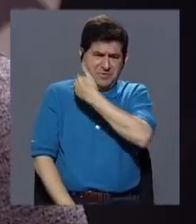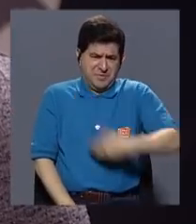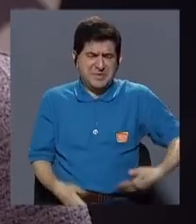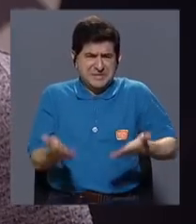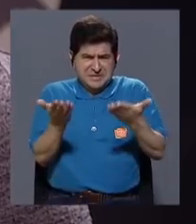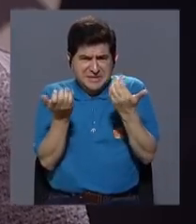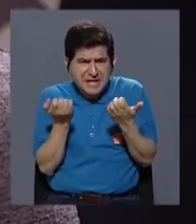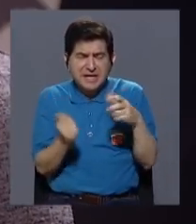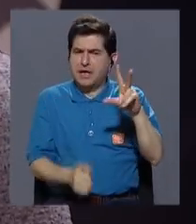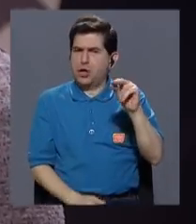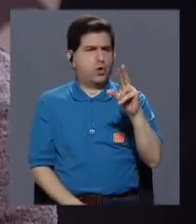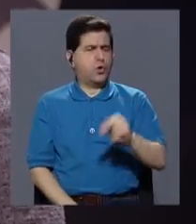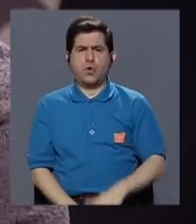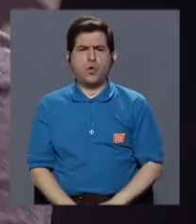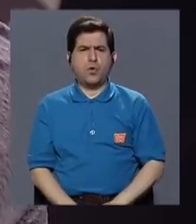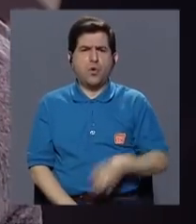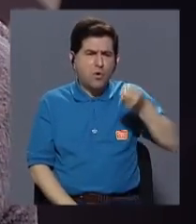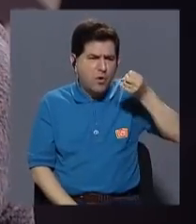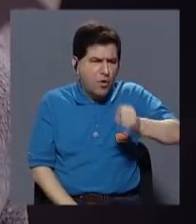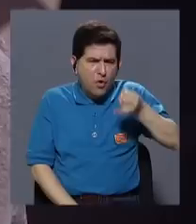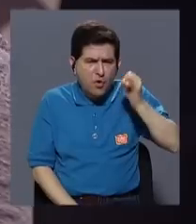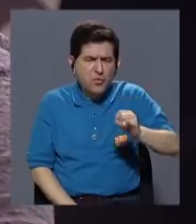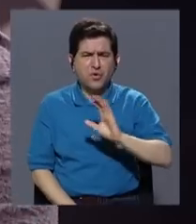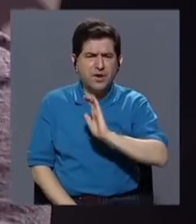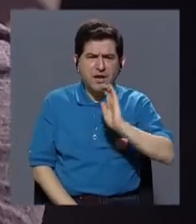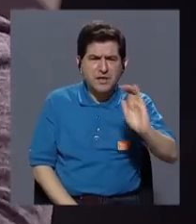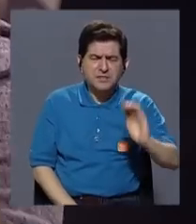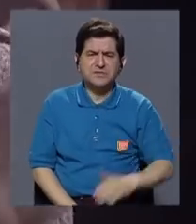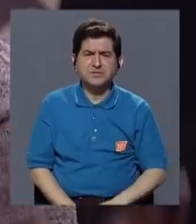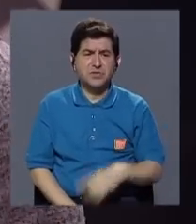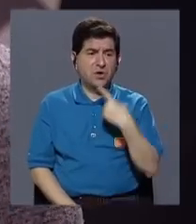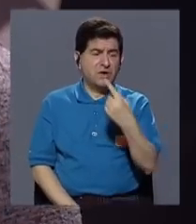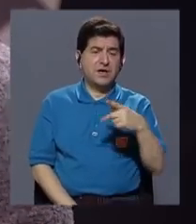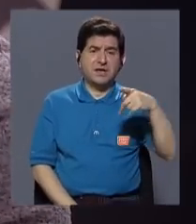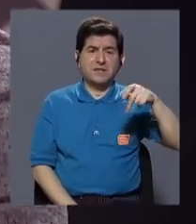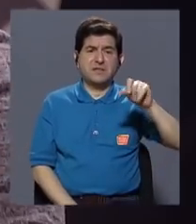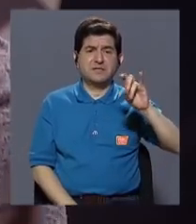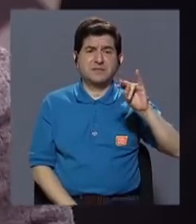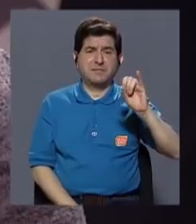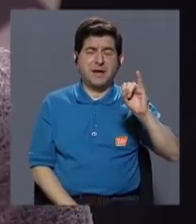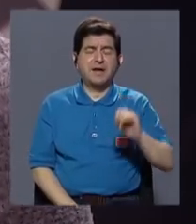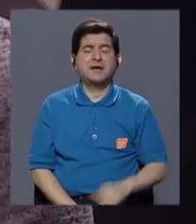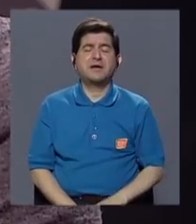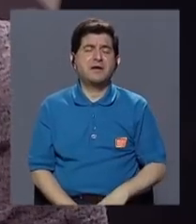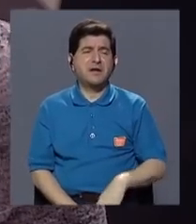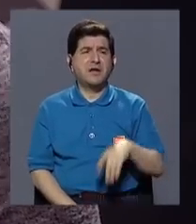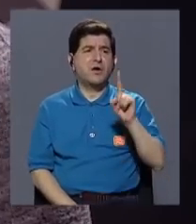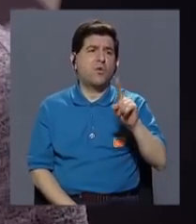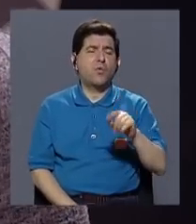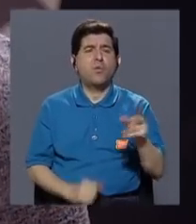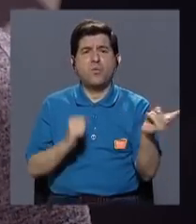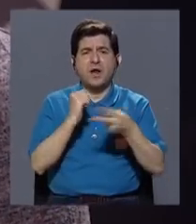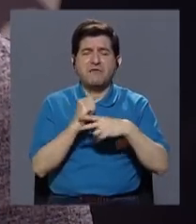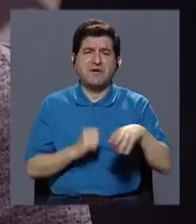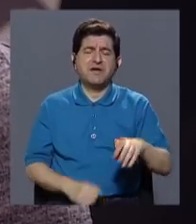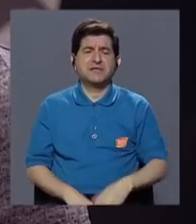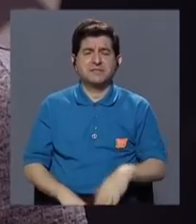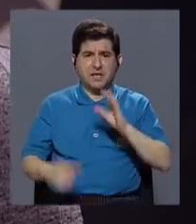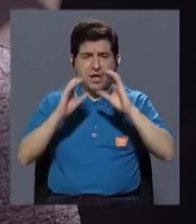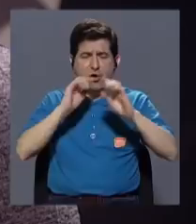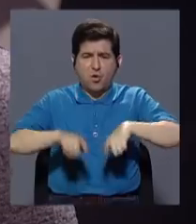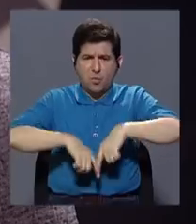la gana o sea la violación de menores no puede ser un tema que menciona el para ningún comunicado de prensa una vez cada seis siete meses no